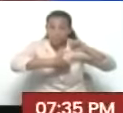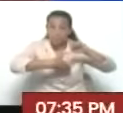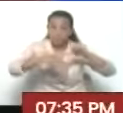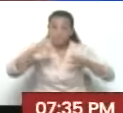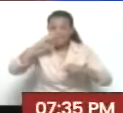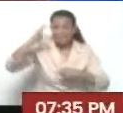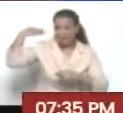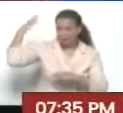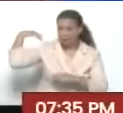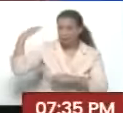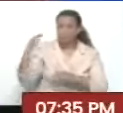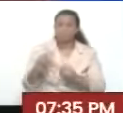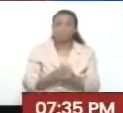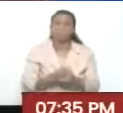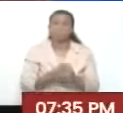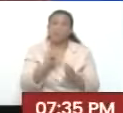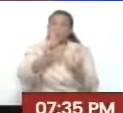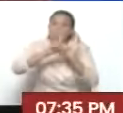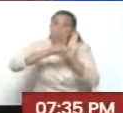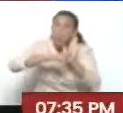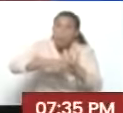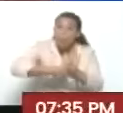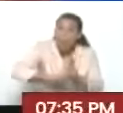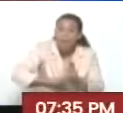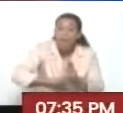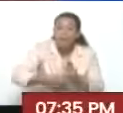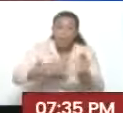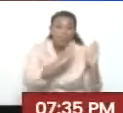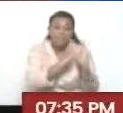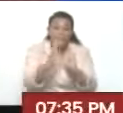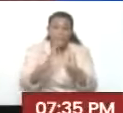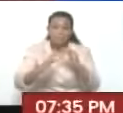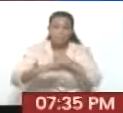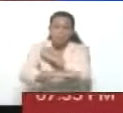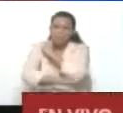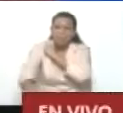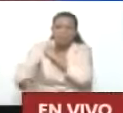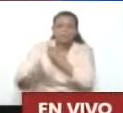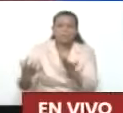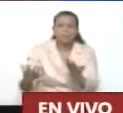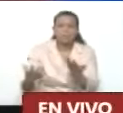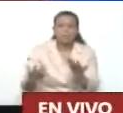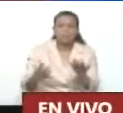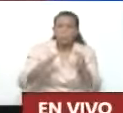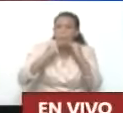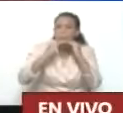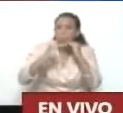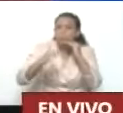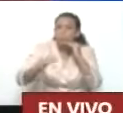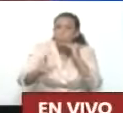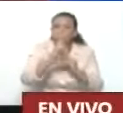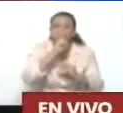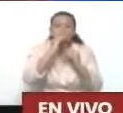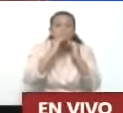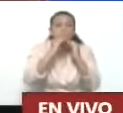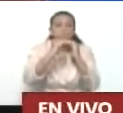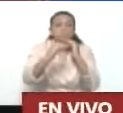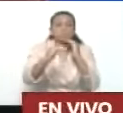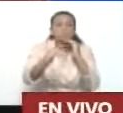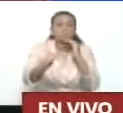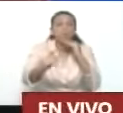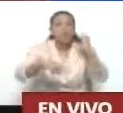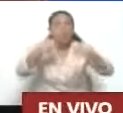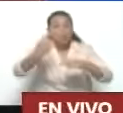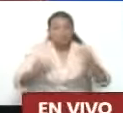época. Luego vino un periodo de traición y adormecimiento. Luego tuvimos